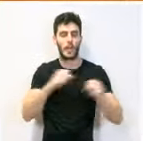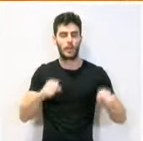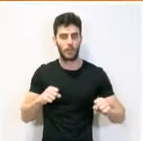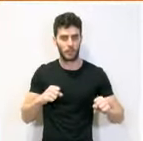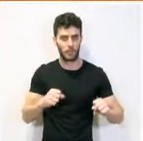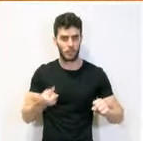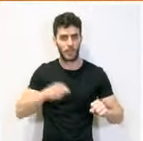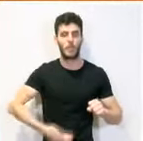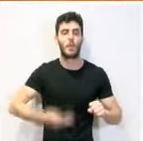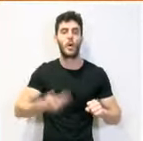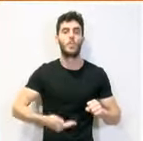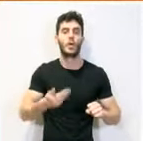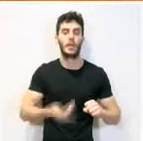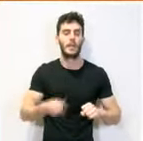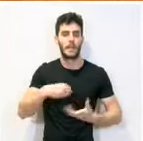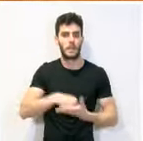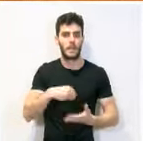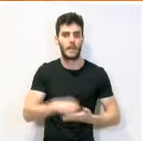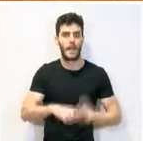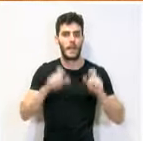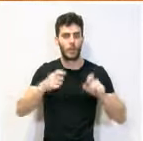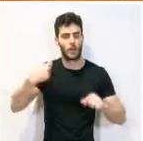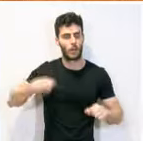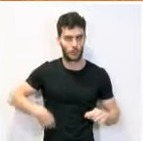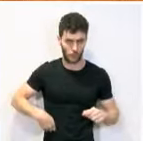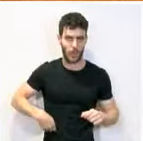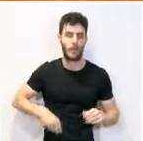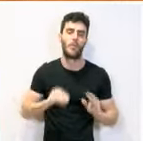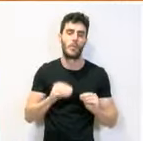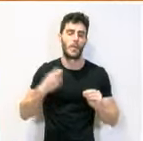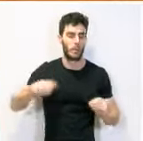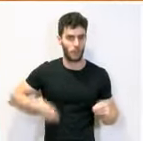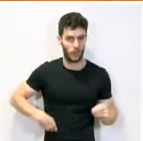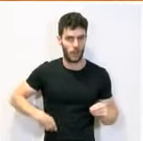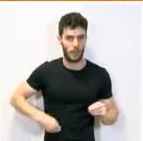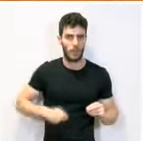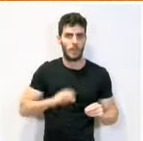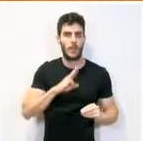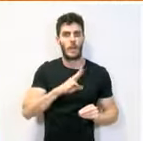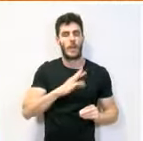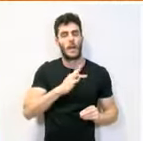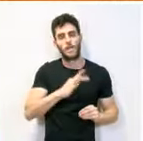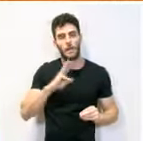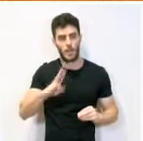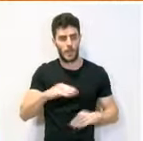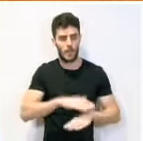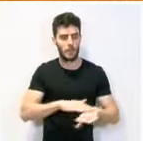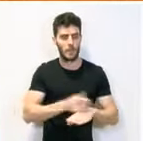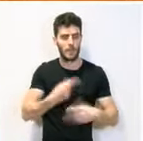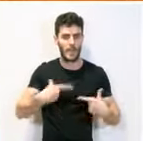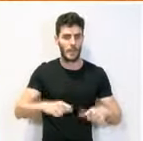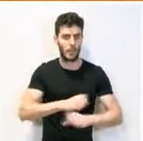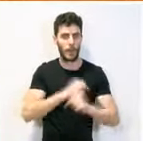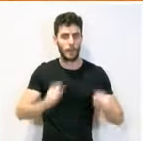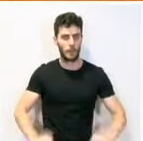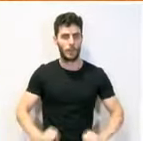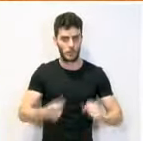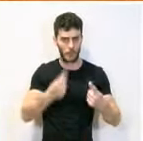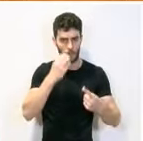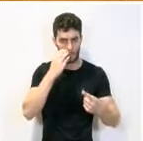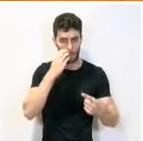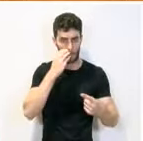es también importante y se va a implantar la formación profesional, la formación, la FP básica en el ámbito también de adultos por primera vez,